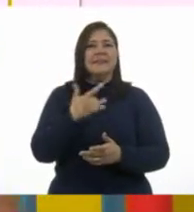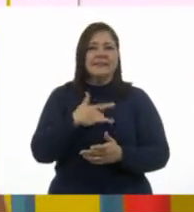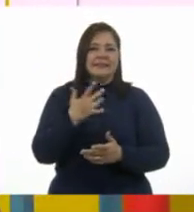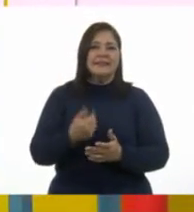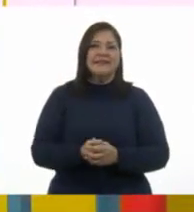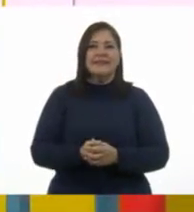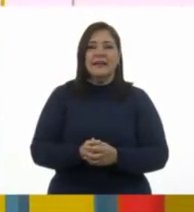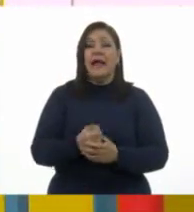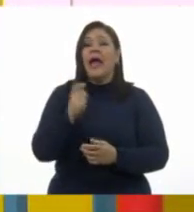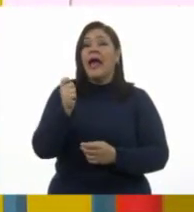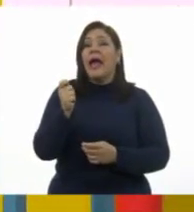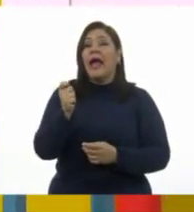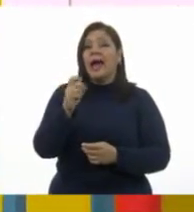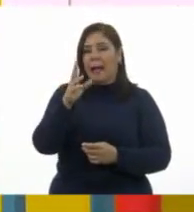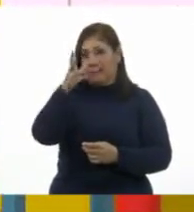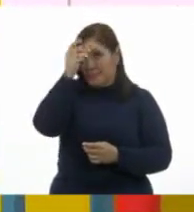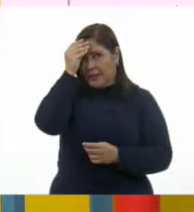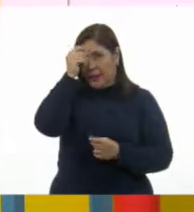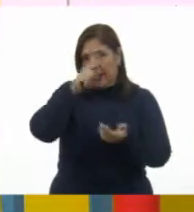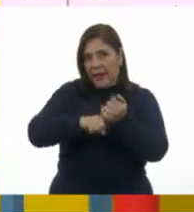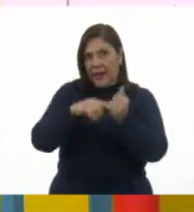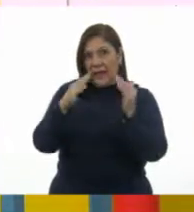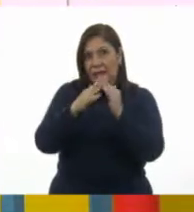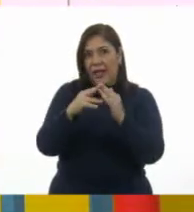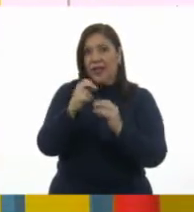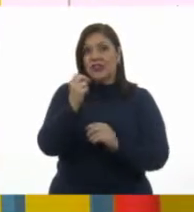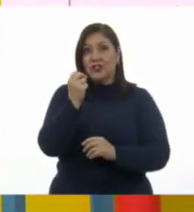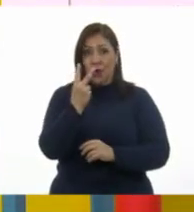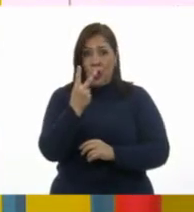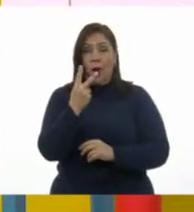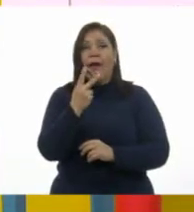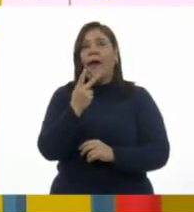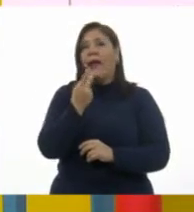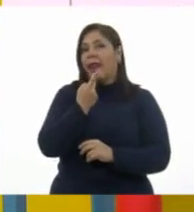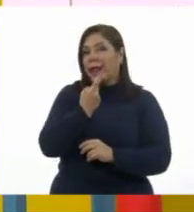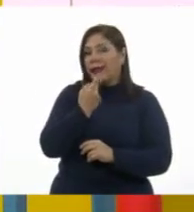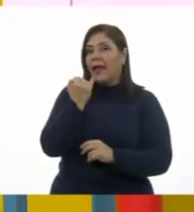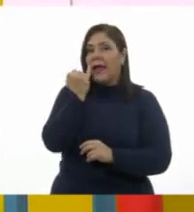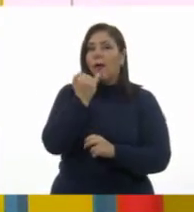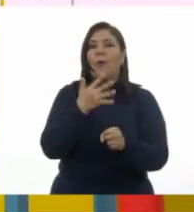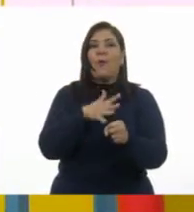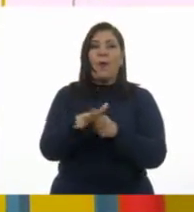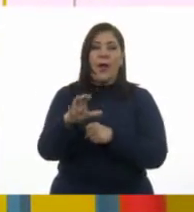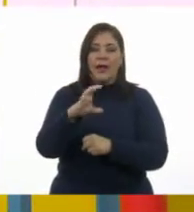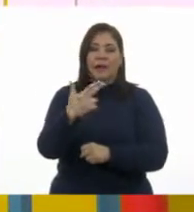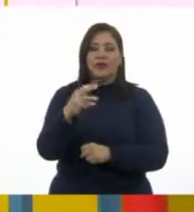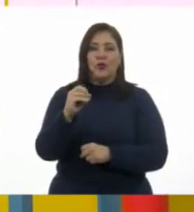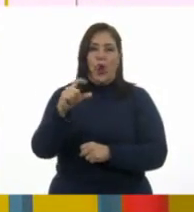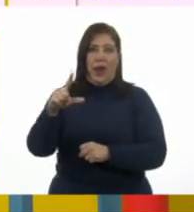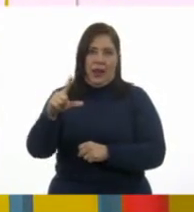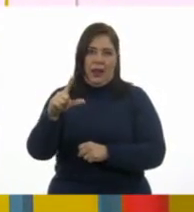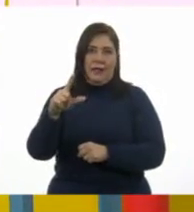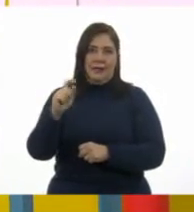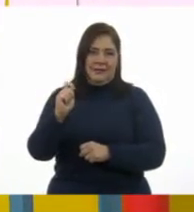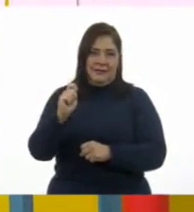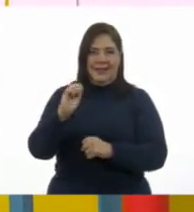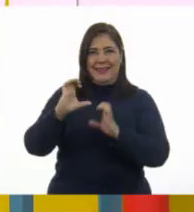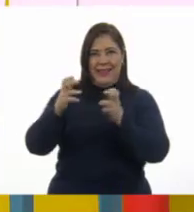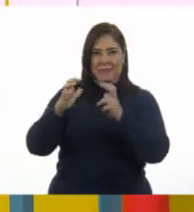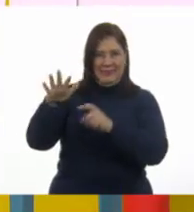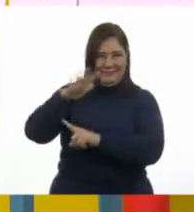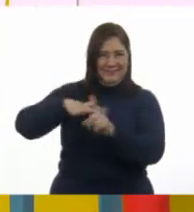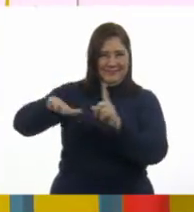fue Bienvenidos a Aprende en Casa 2, dicho en chol. Pero antes de empezar la clase, ¿por qué no vamos a ver a Ajo